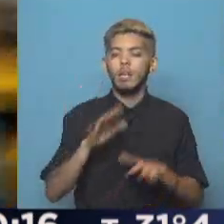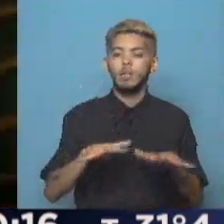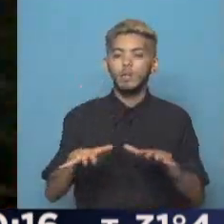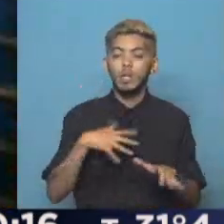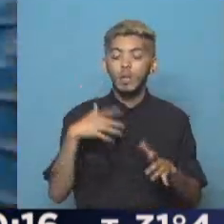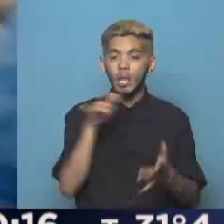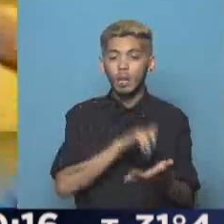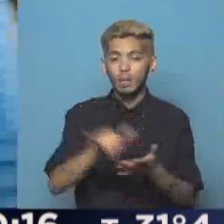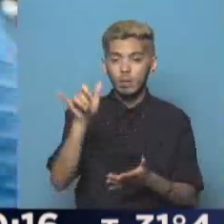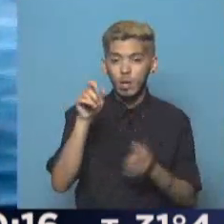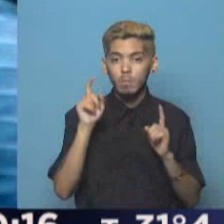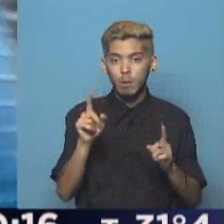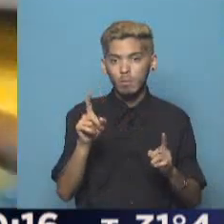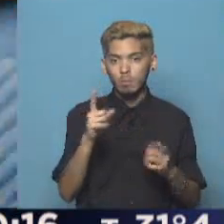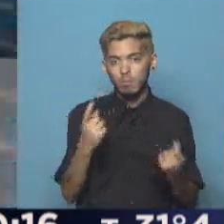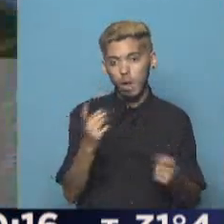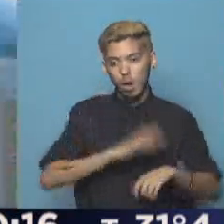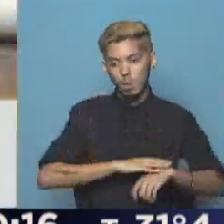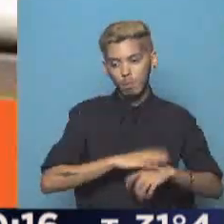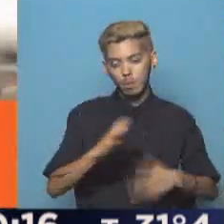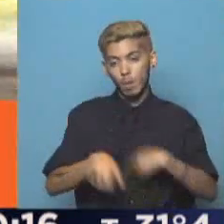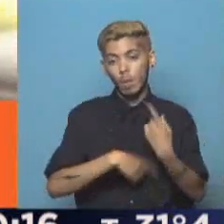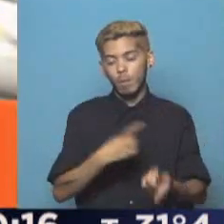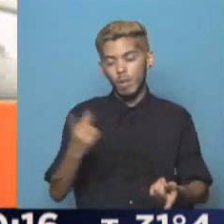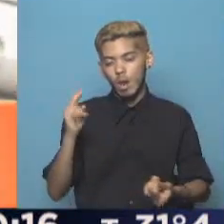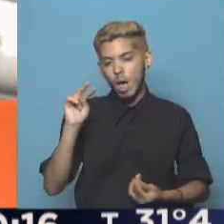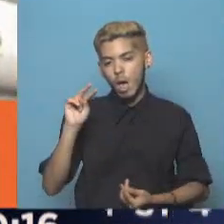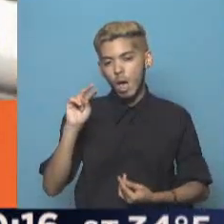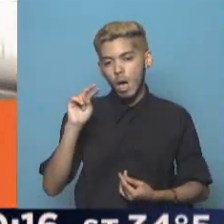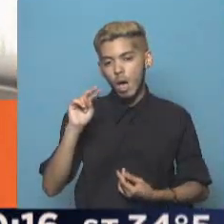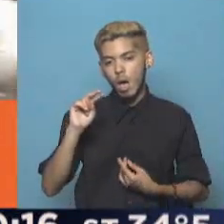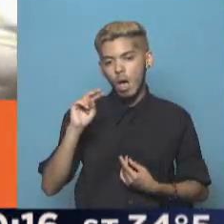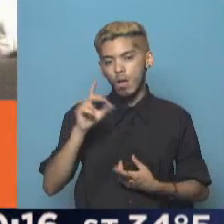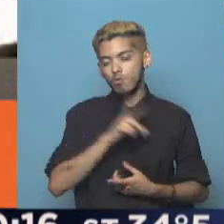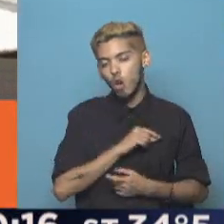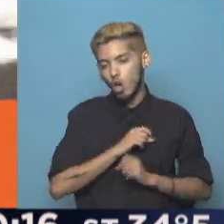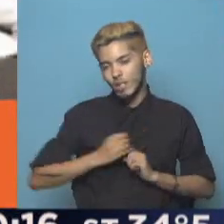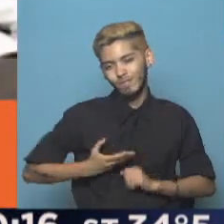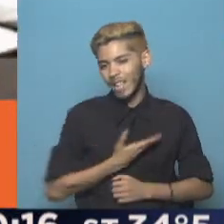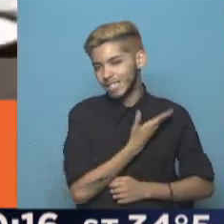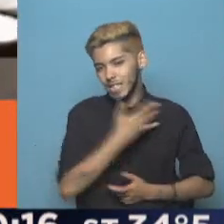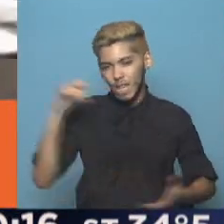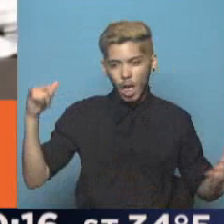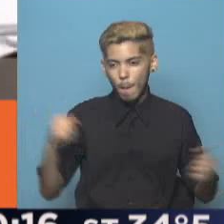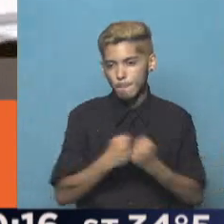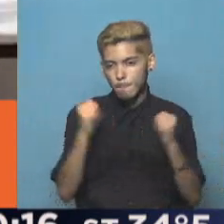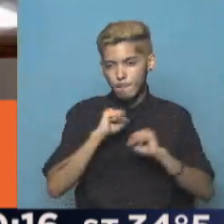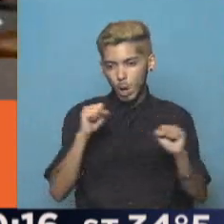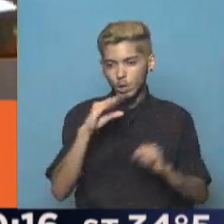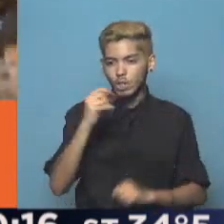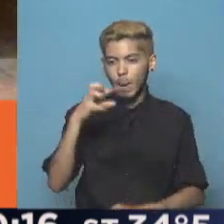avión con lo que esto significa por estas horas después de la dolorosa para todo el mundo tragedia del